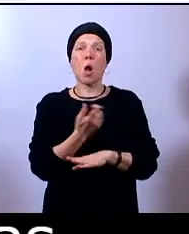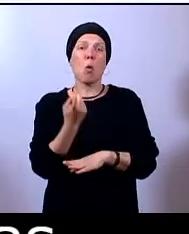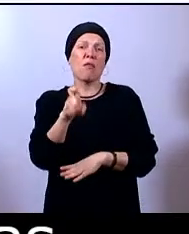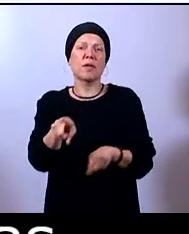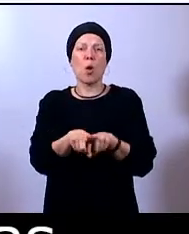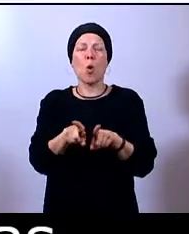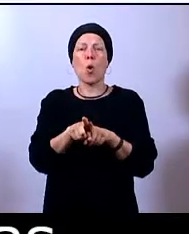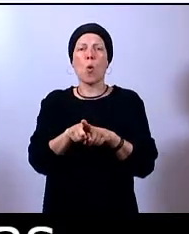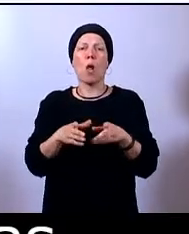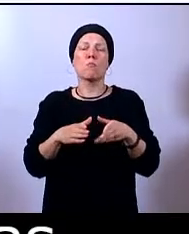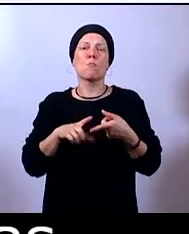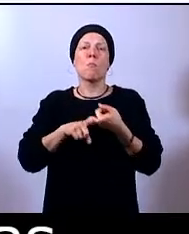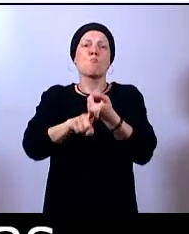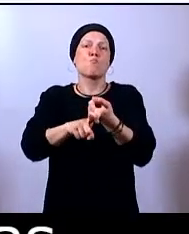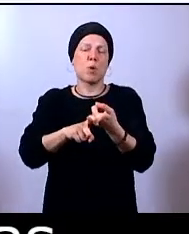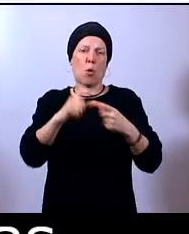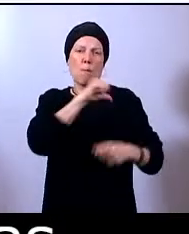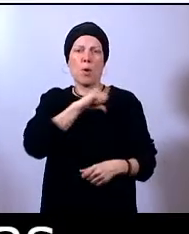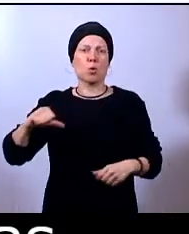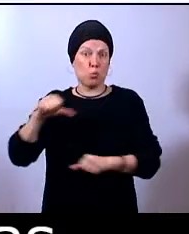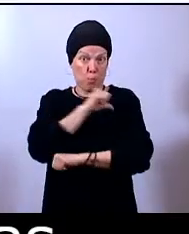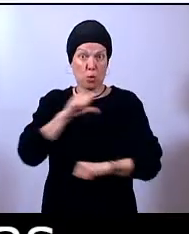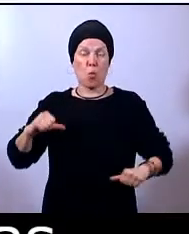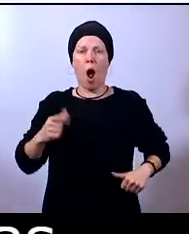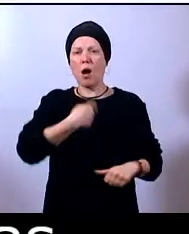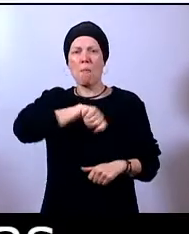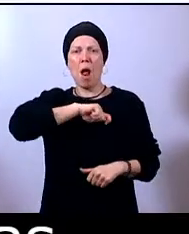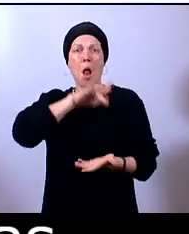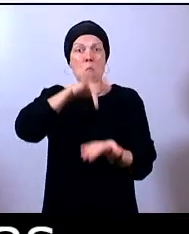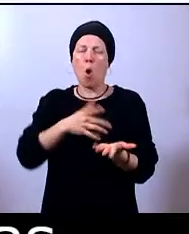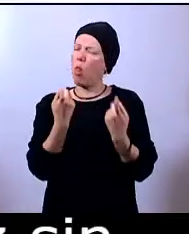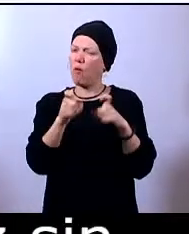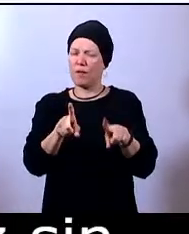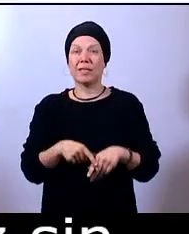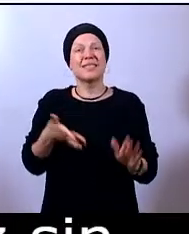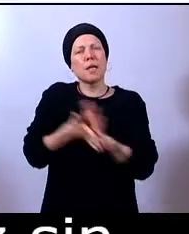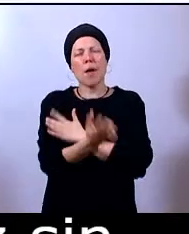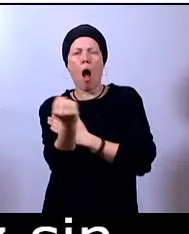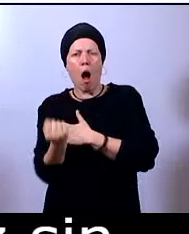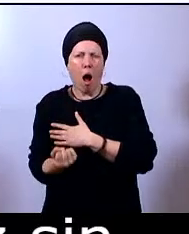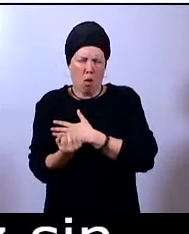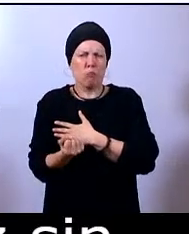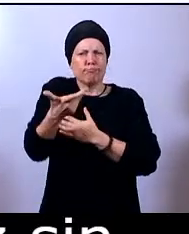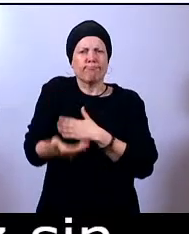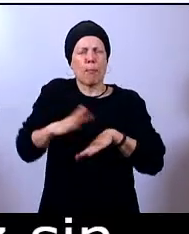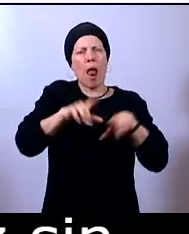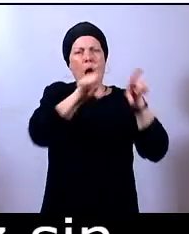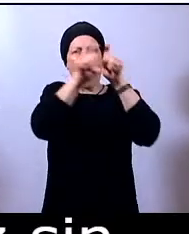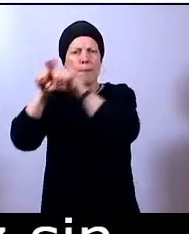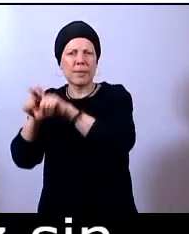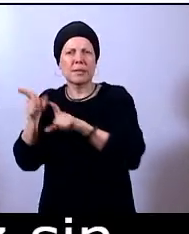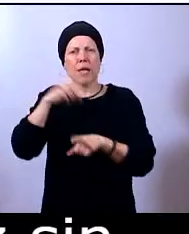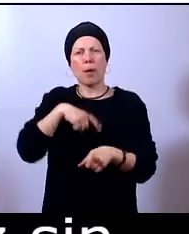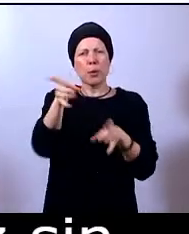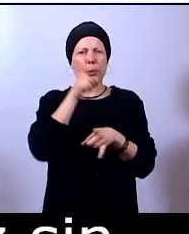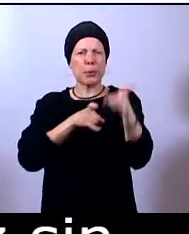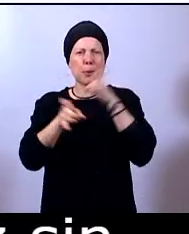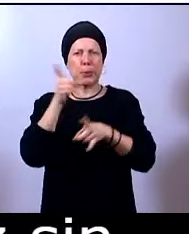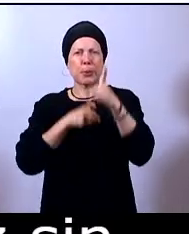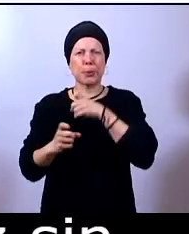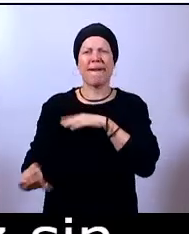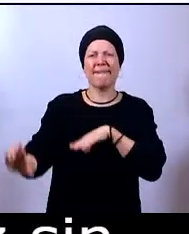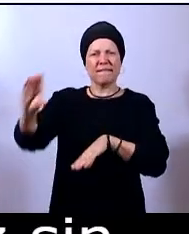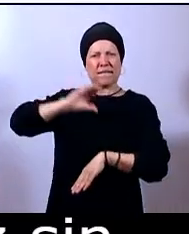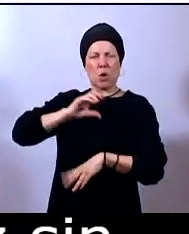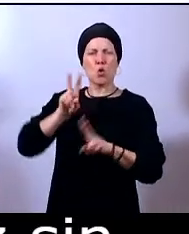los puertos de Portugal y España. Esto supondrá un ahorro importante para las empresas y atraerá nuevas inversiones